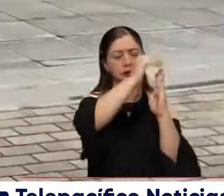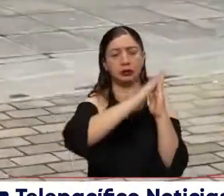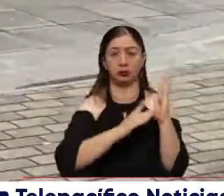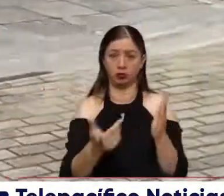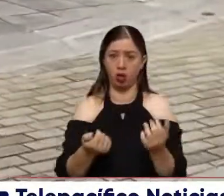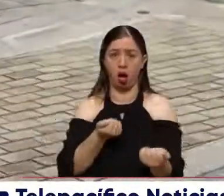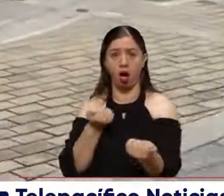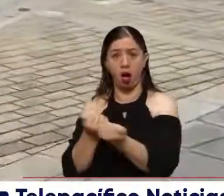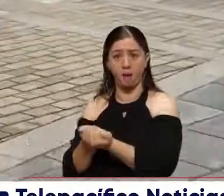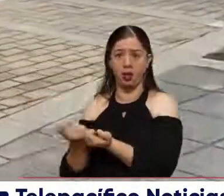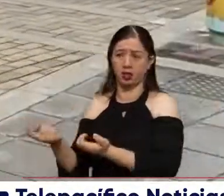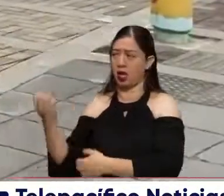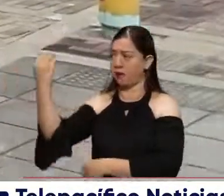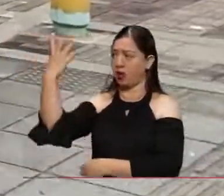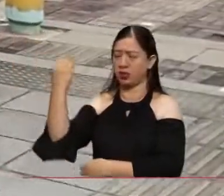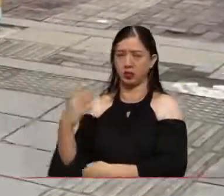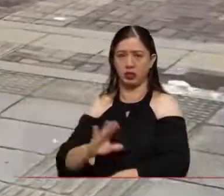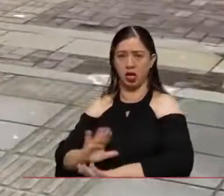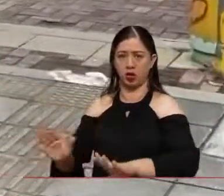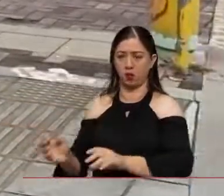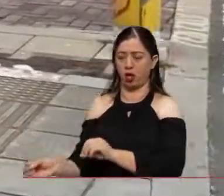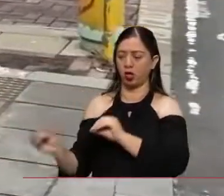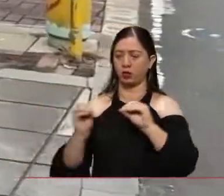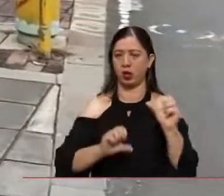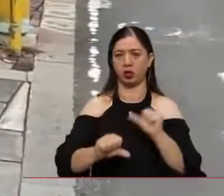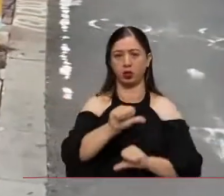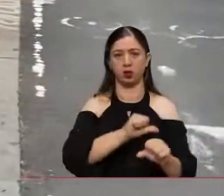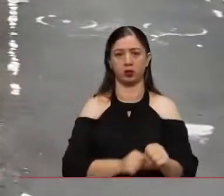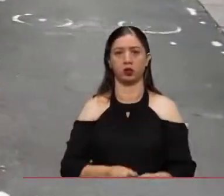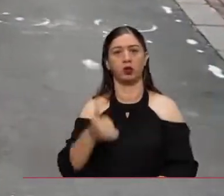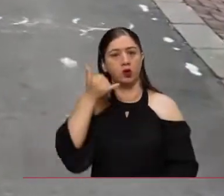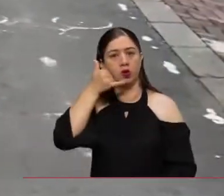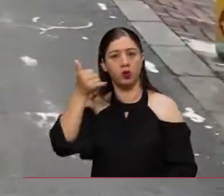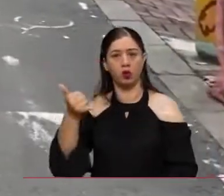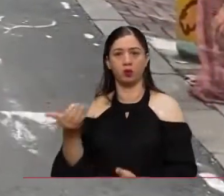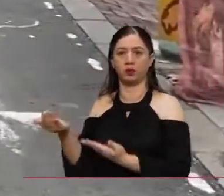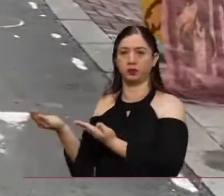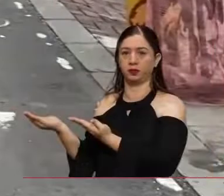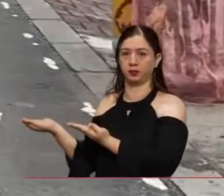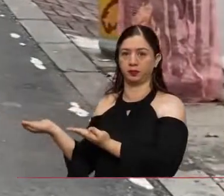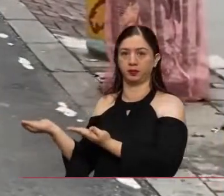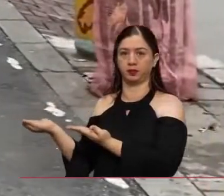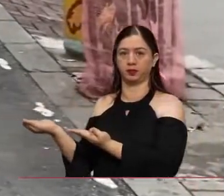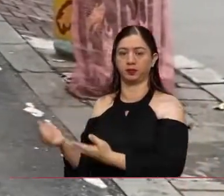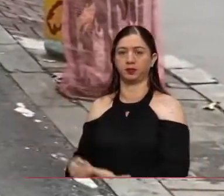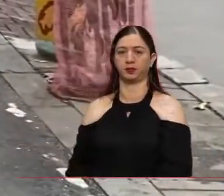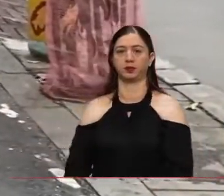apoyar para que deje el semáforo y retome su profesión, comuníquese a los números que aparecen en pantalla.